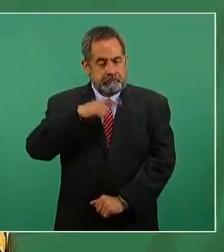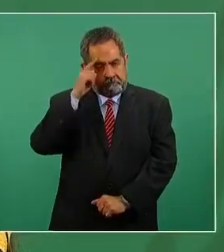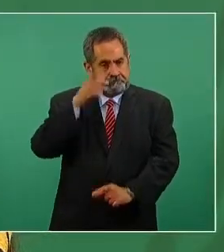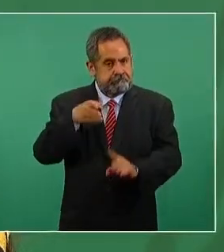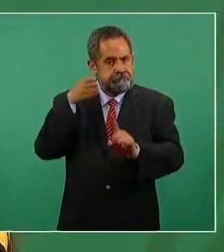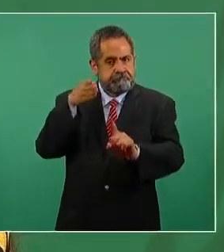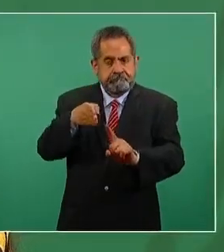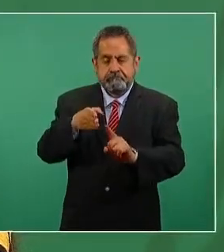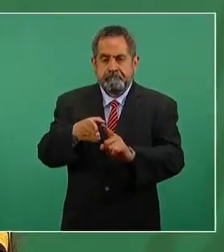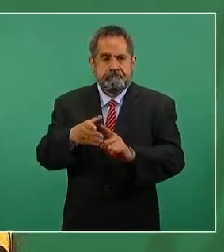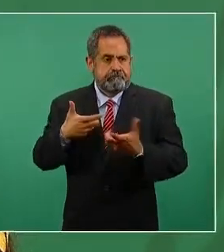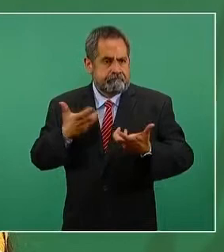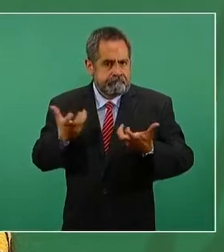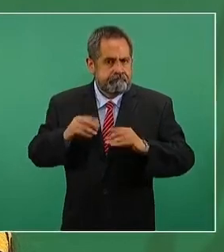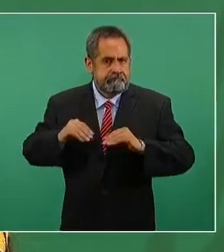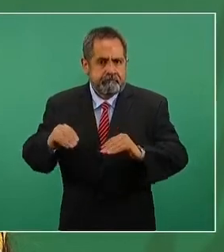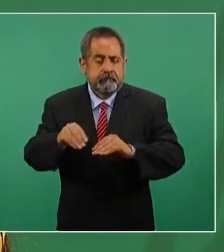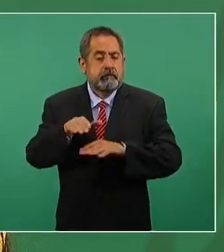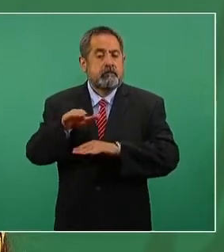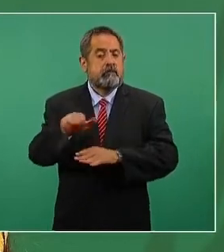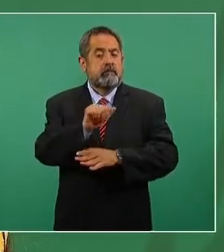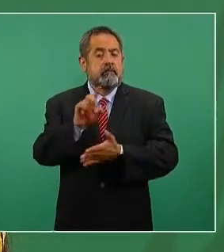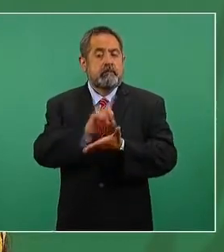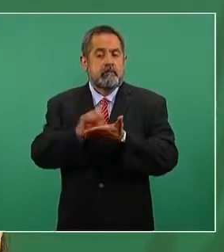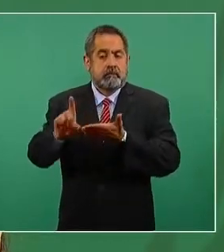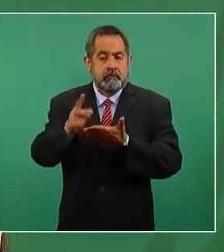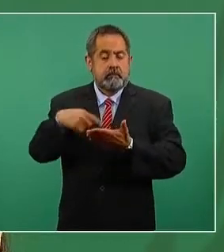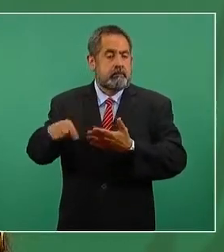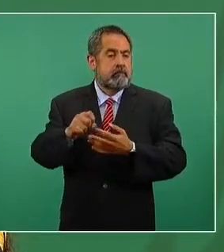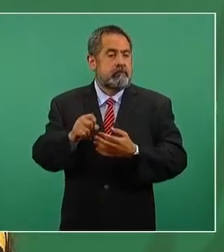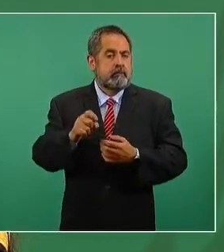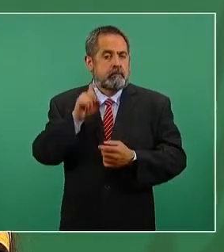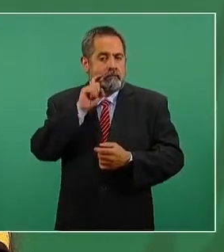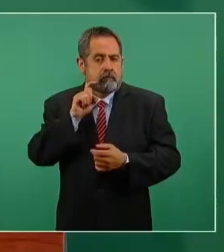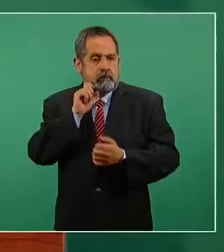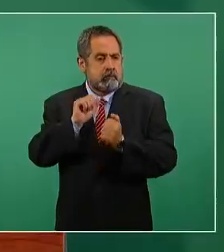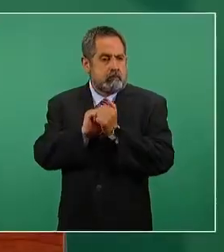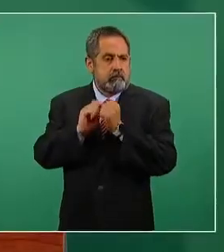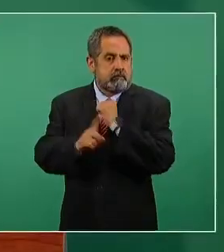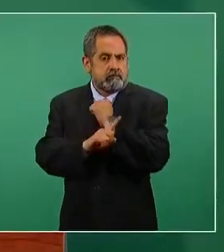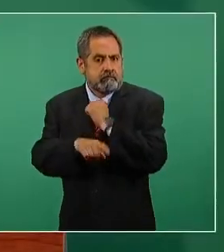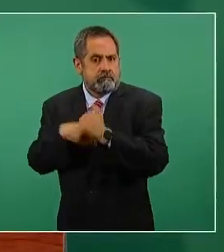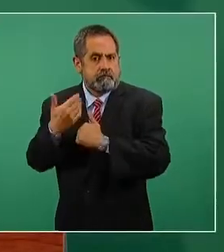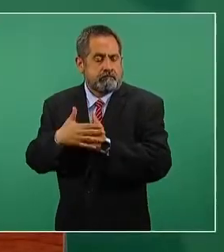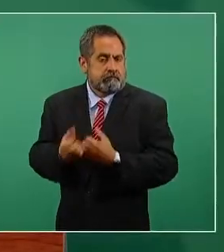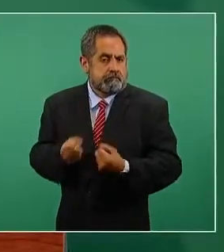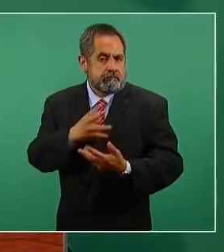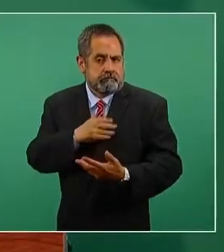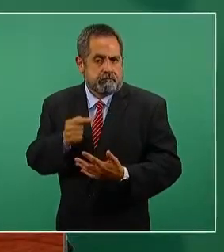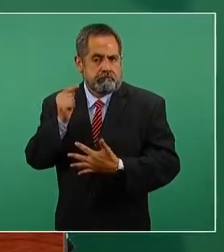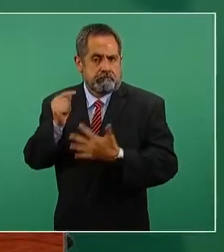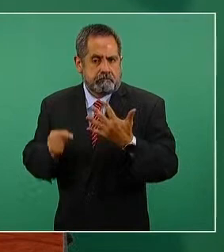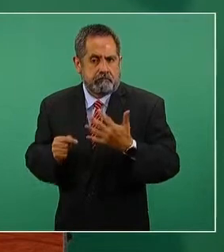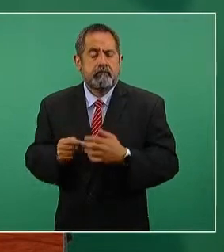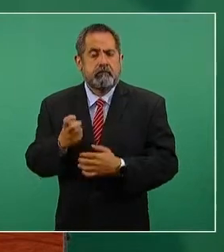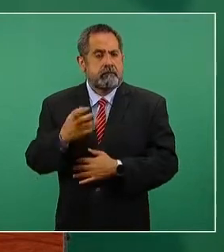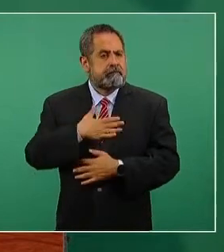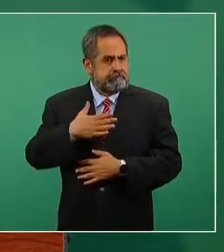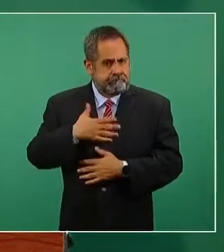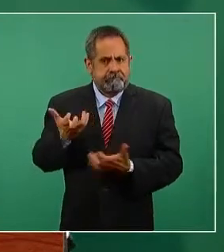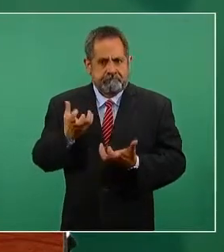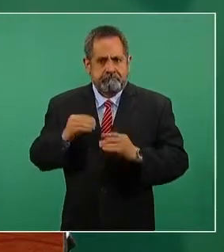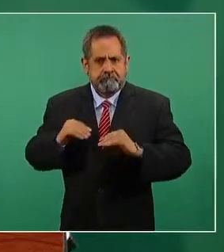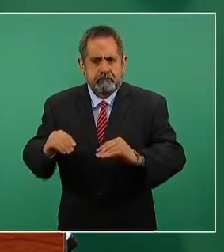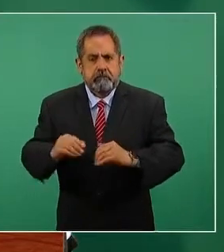derechos y especialmente cuando hablamos de derechos y salud sexual y reproductiva, ¿no? Sabemos que estamos empujando fuertemente también que